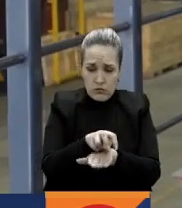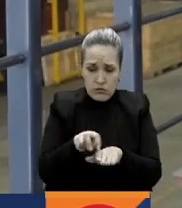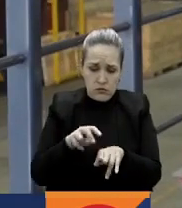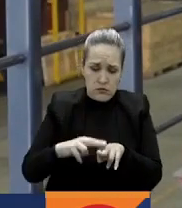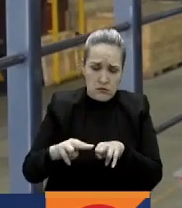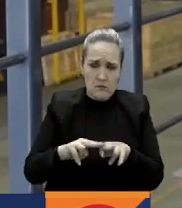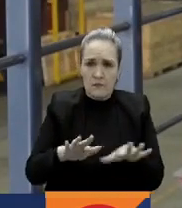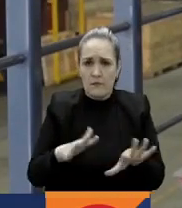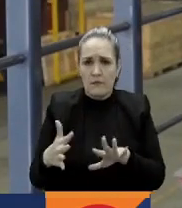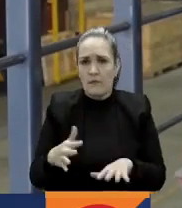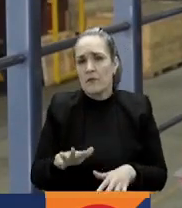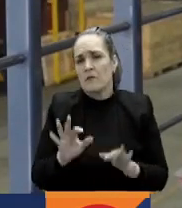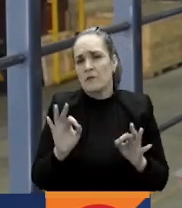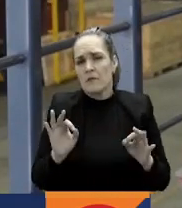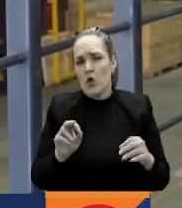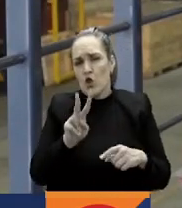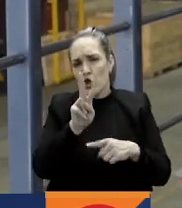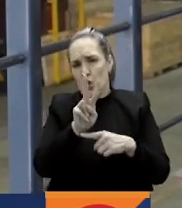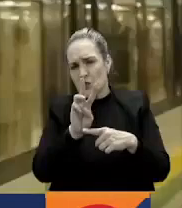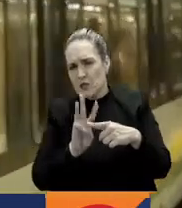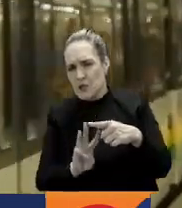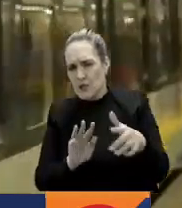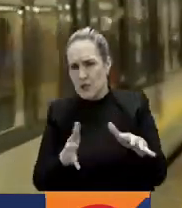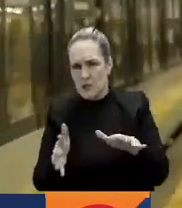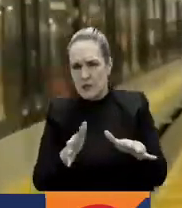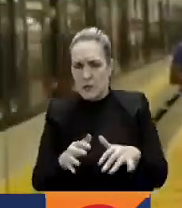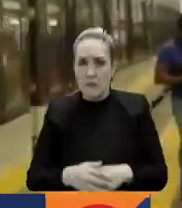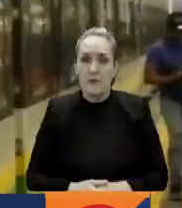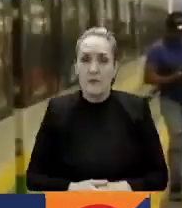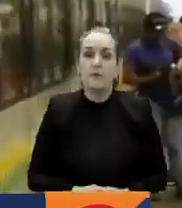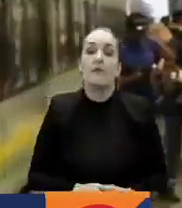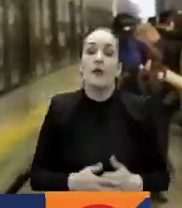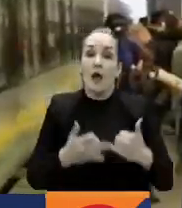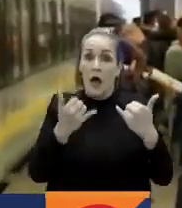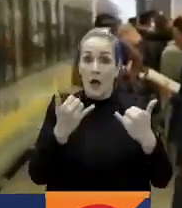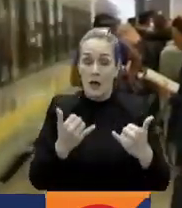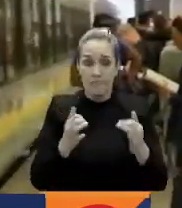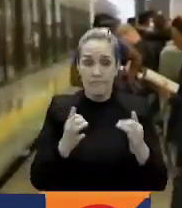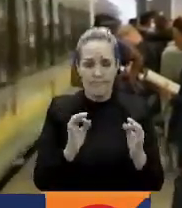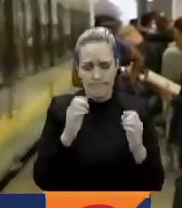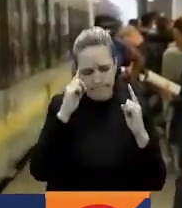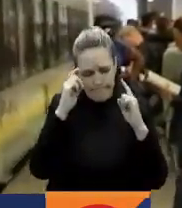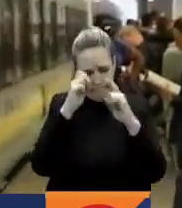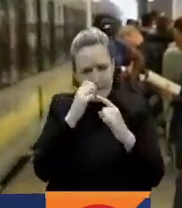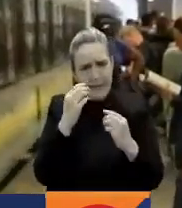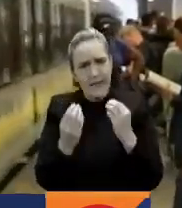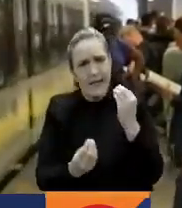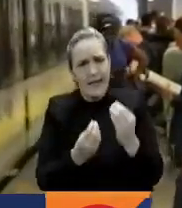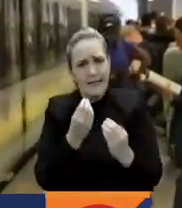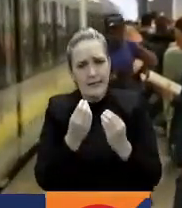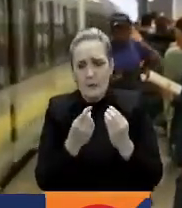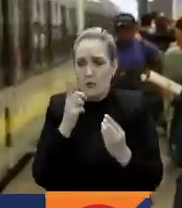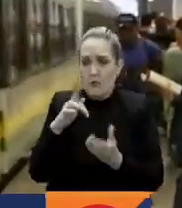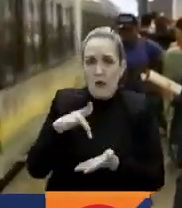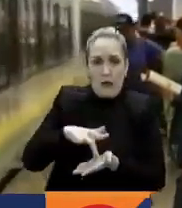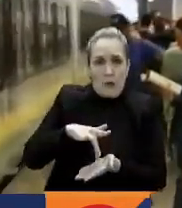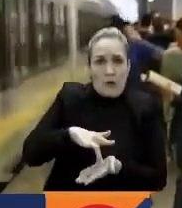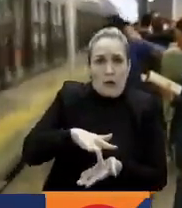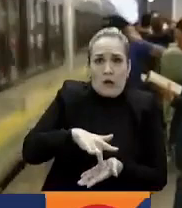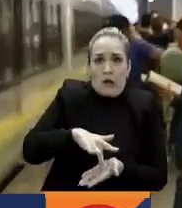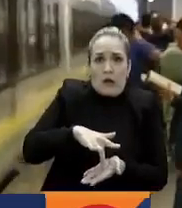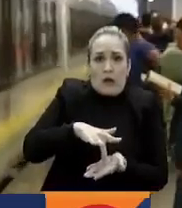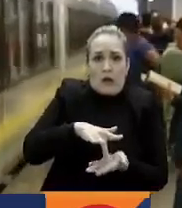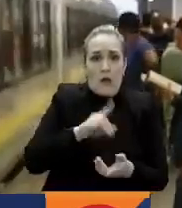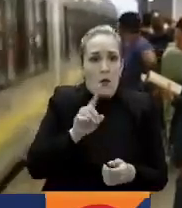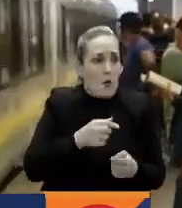más o menos 2/3 partes de lo que normalmente se ha dado. Disminución de usuarios que llevó a que el sistema tenga un déficit económico de 512.000 millones